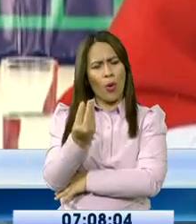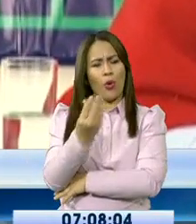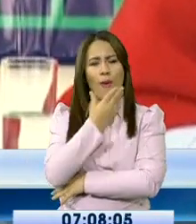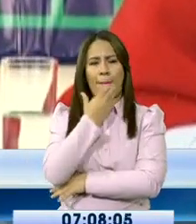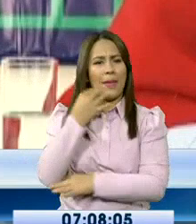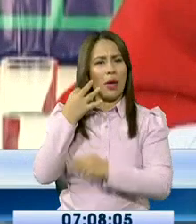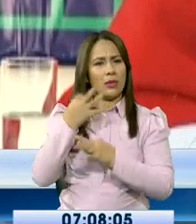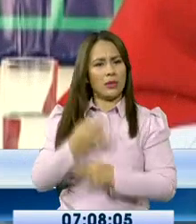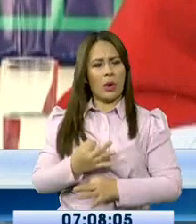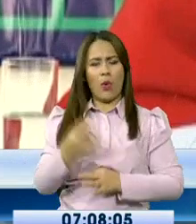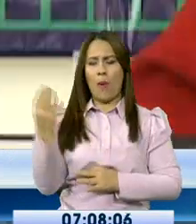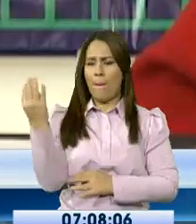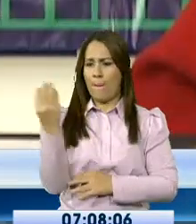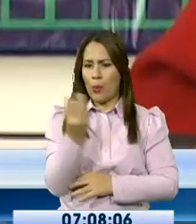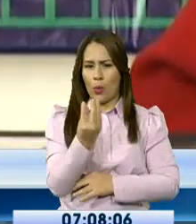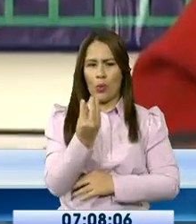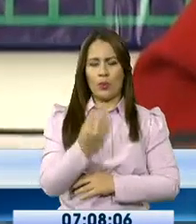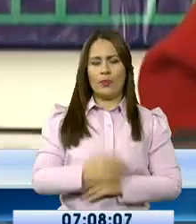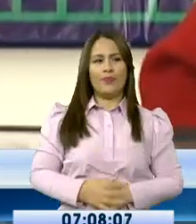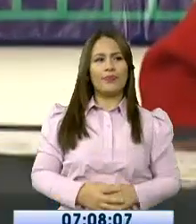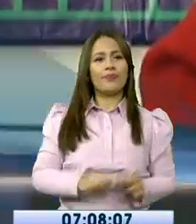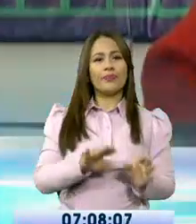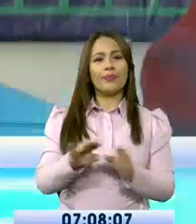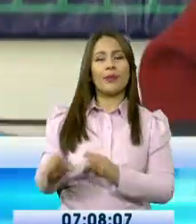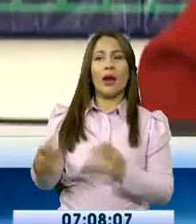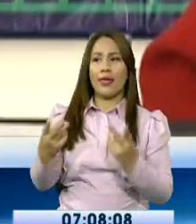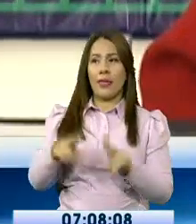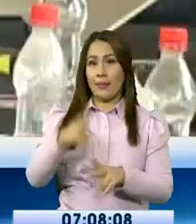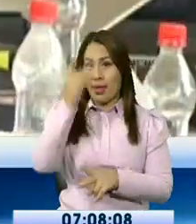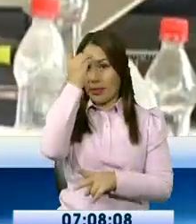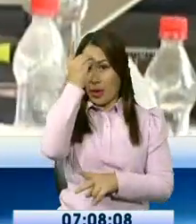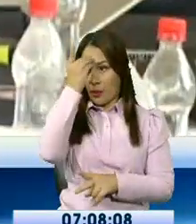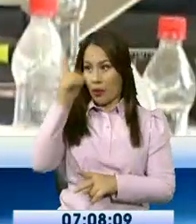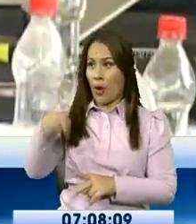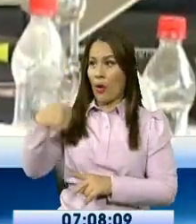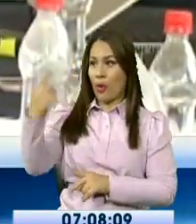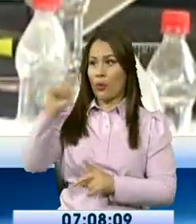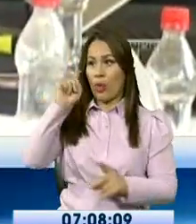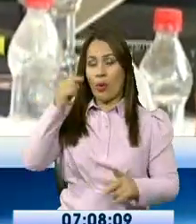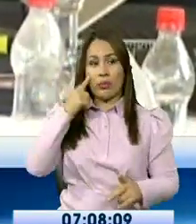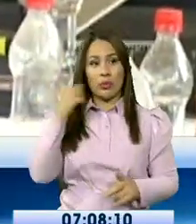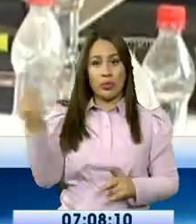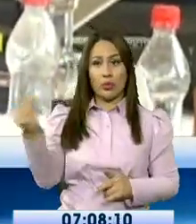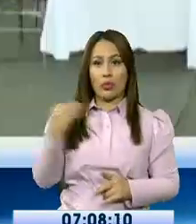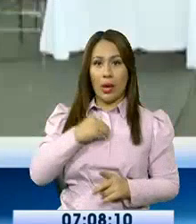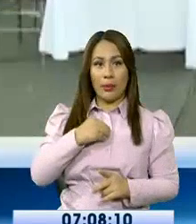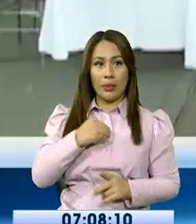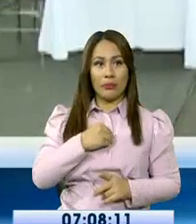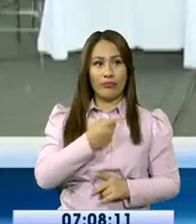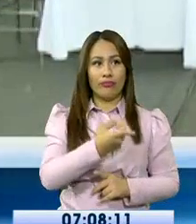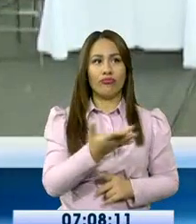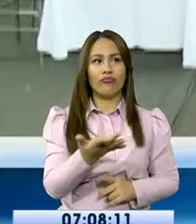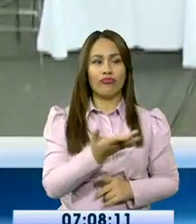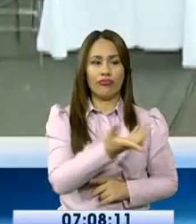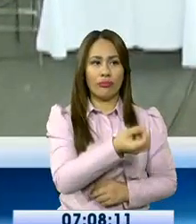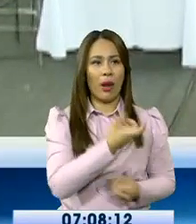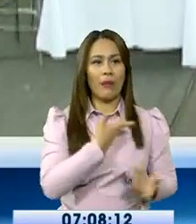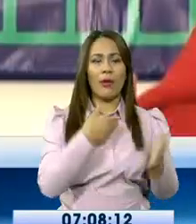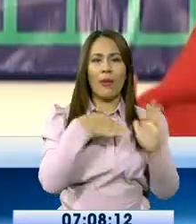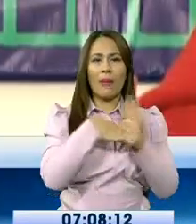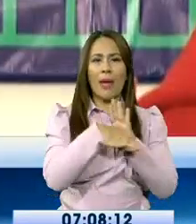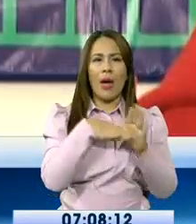debe ser en menor cantidad. Habló de la deuda externa y la necesidad de regresar la mirada a los organismos multilaterales como el Banco